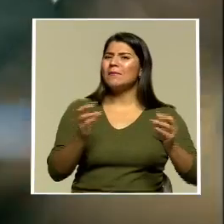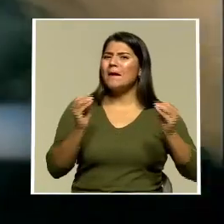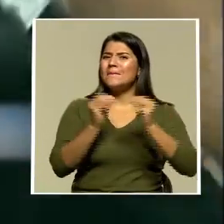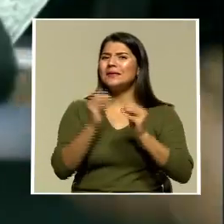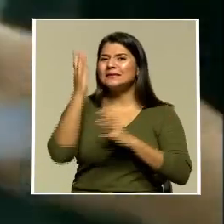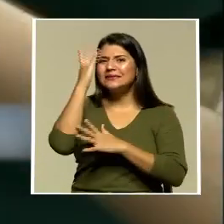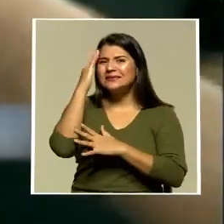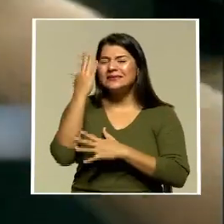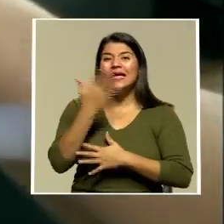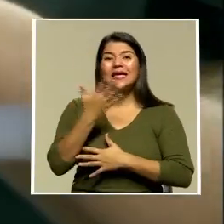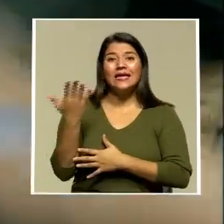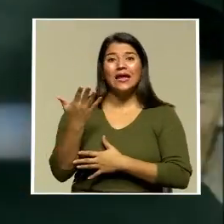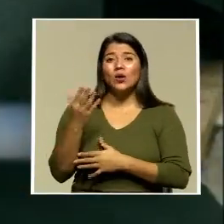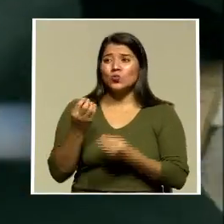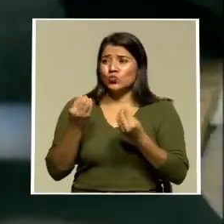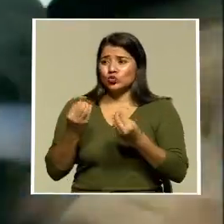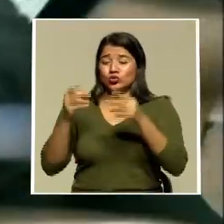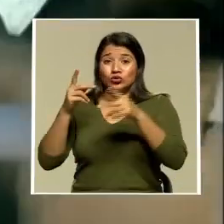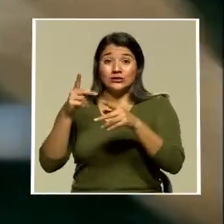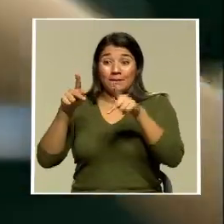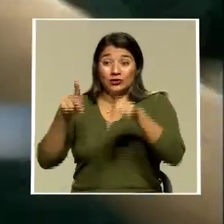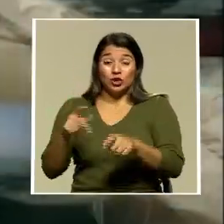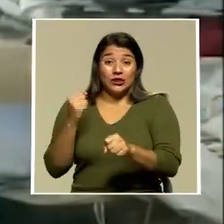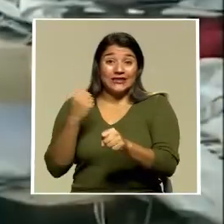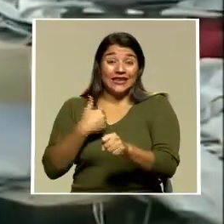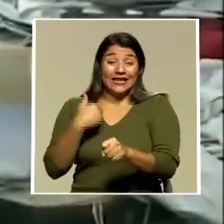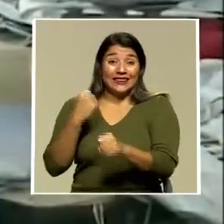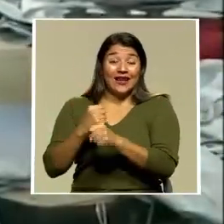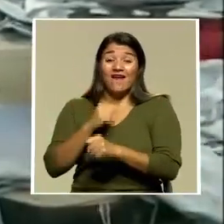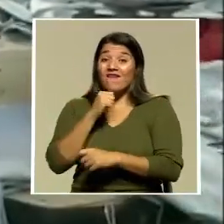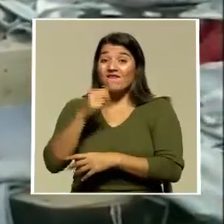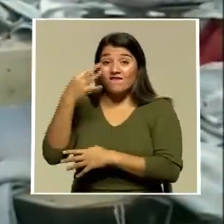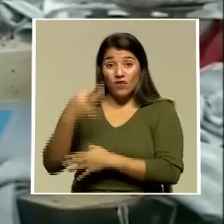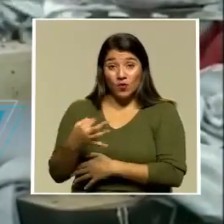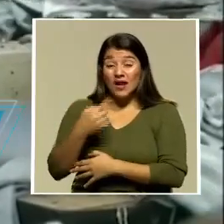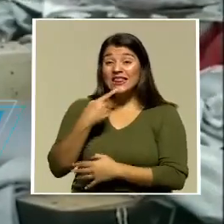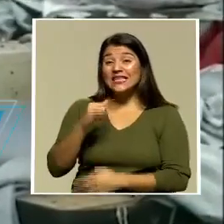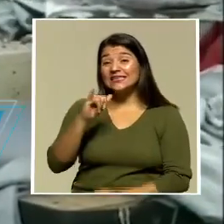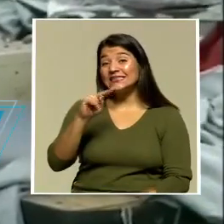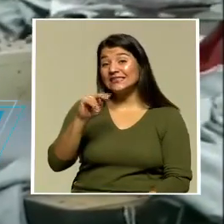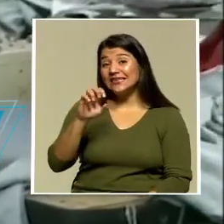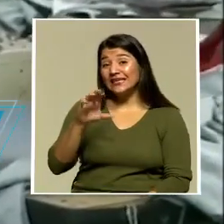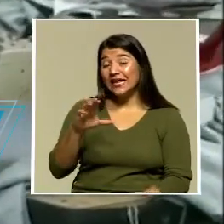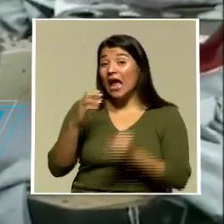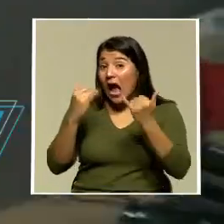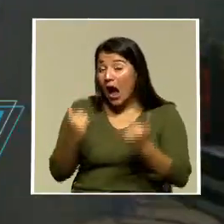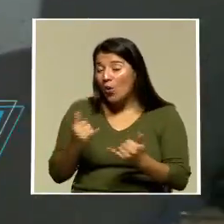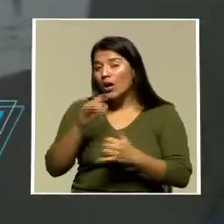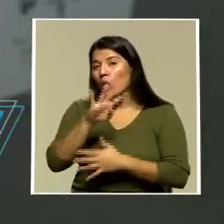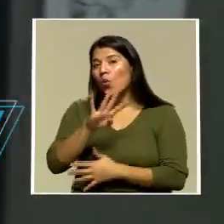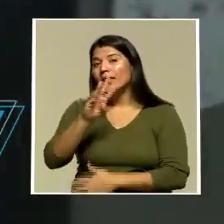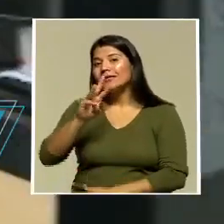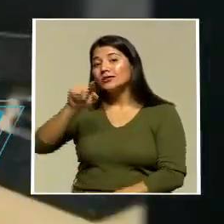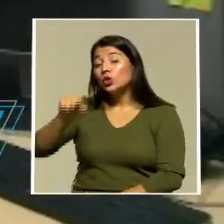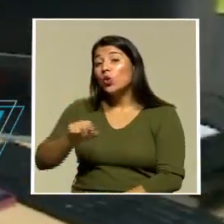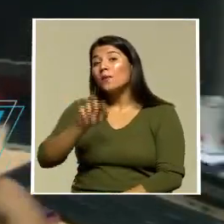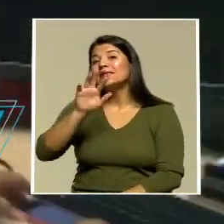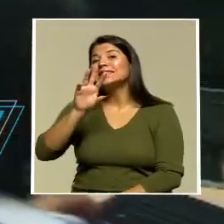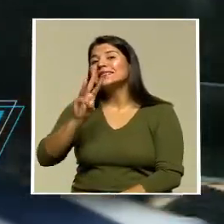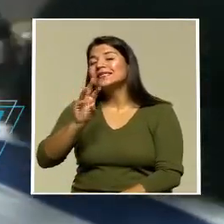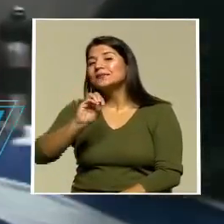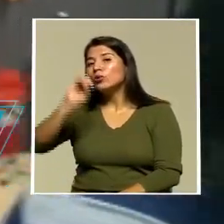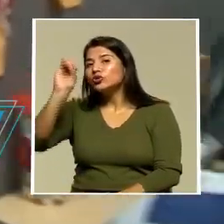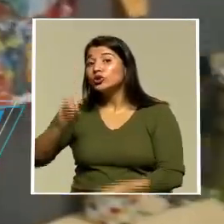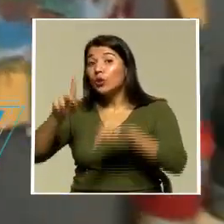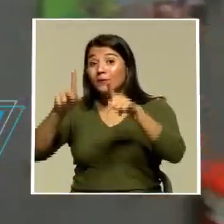es el incremento en la informalidad. Los datos del INEC indican que la informalidad alcanzó el 46,6%, lo que equivale